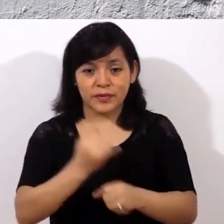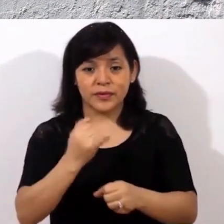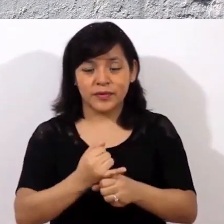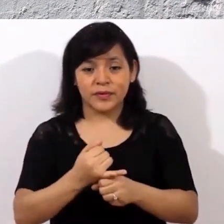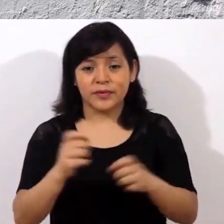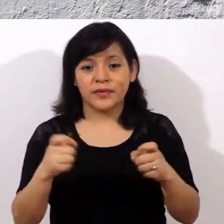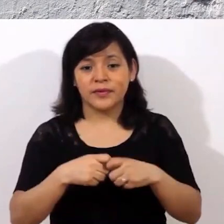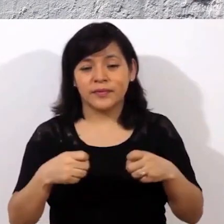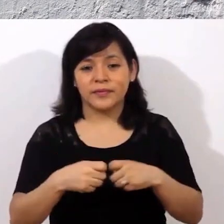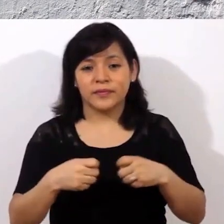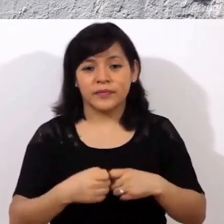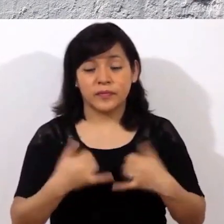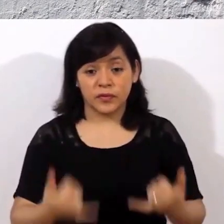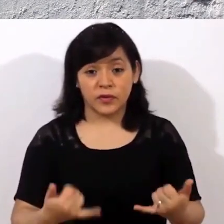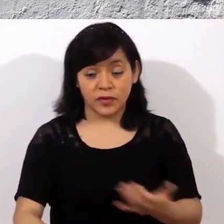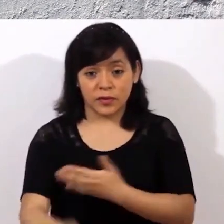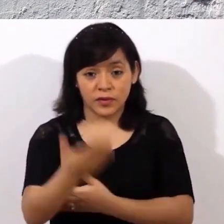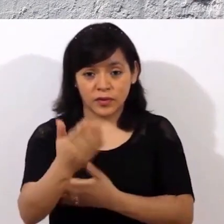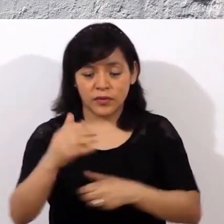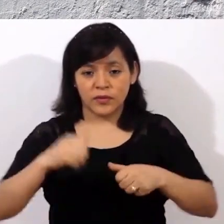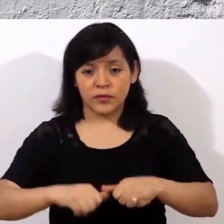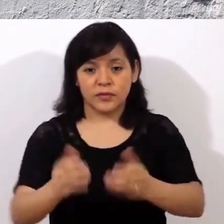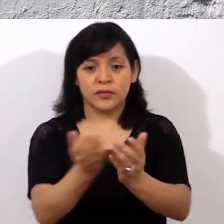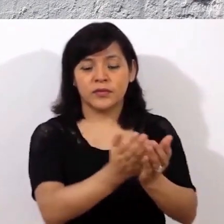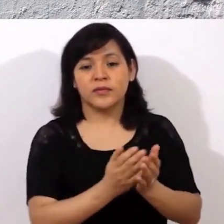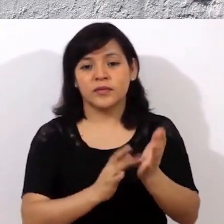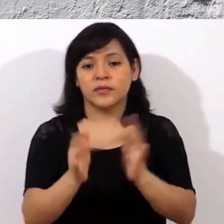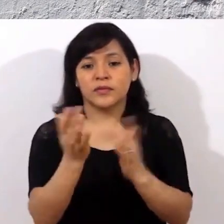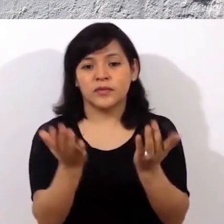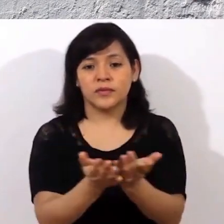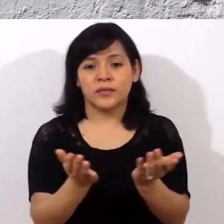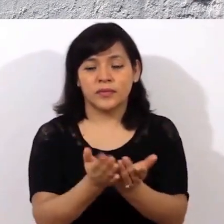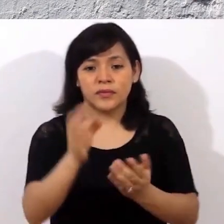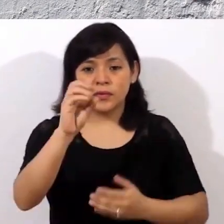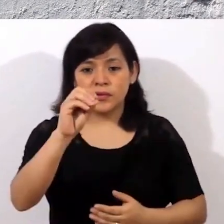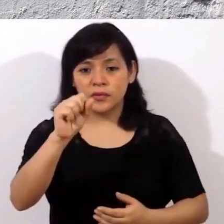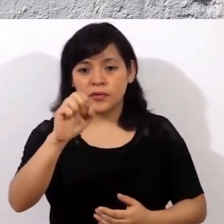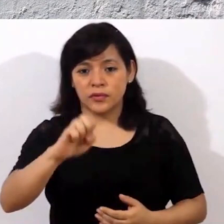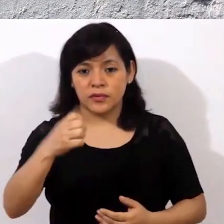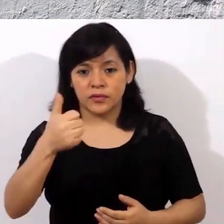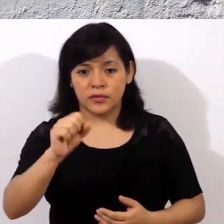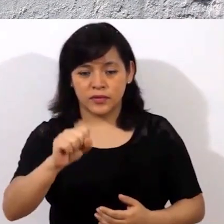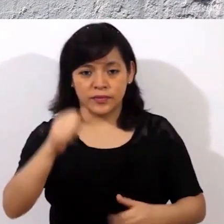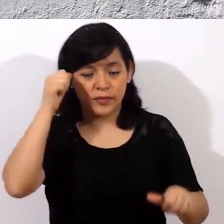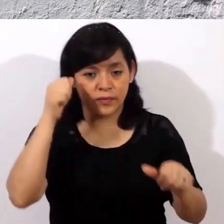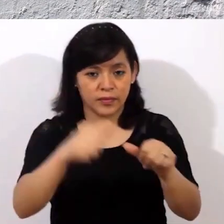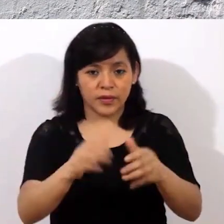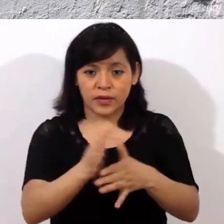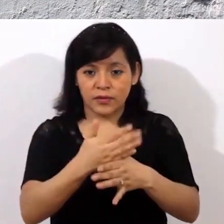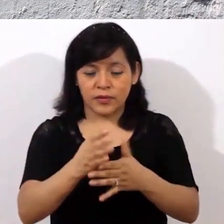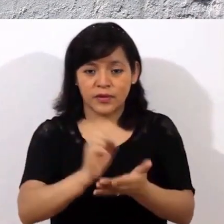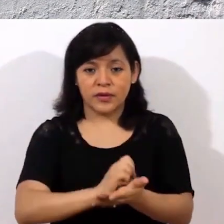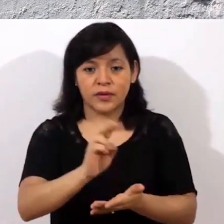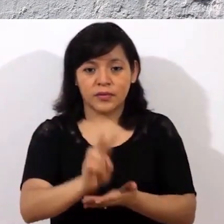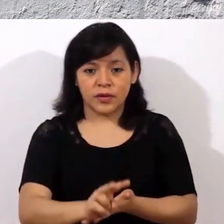línea. Esta mañana continuaremos con el estudio del libro de Oseas. No olvides de compartir el